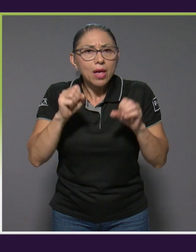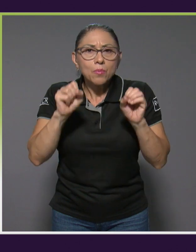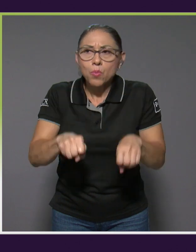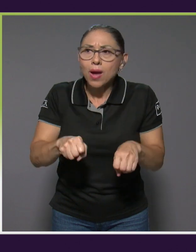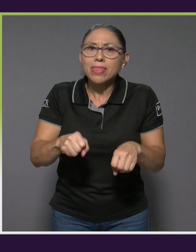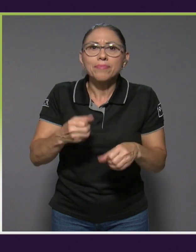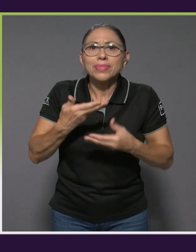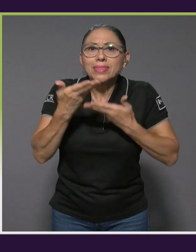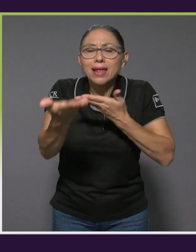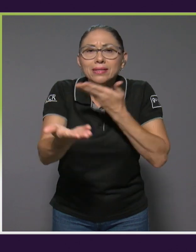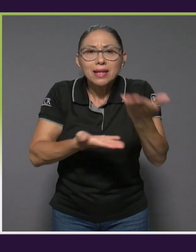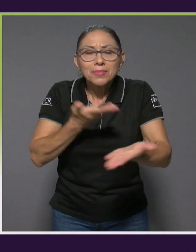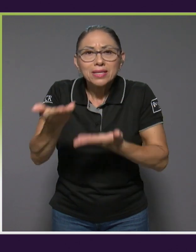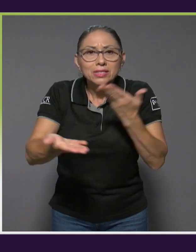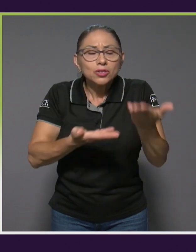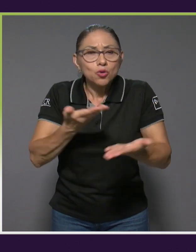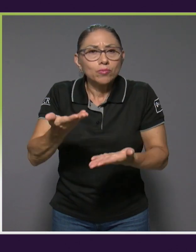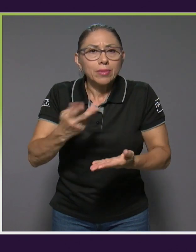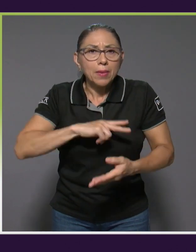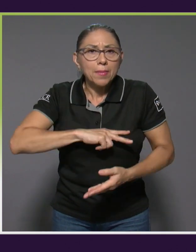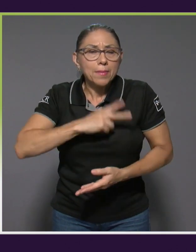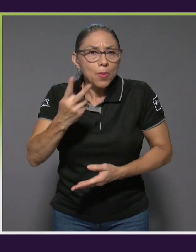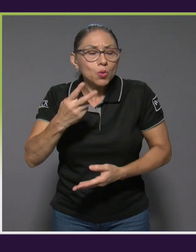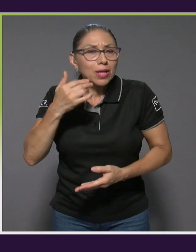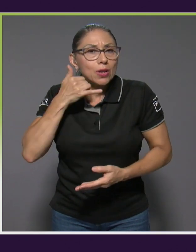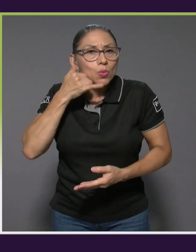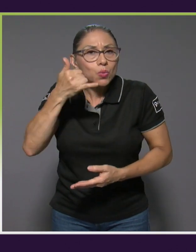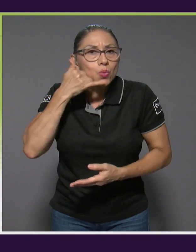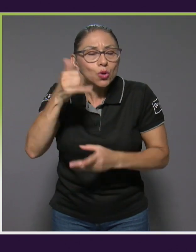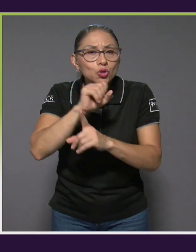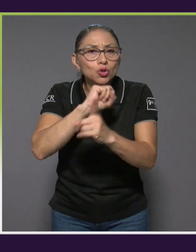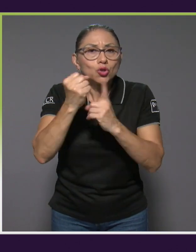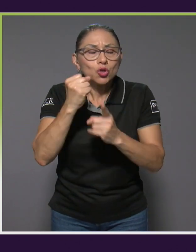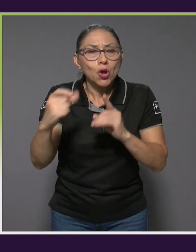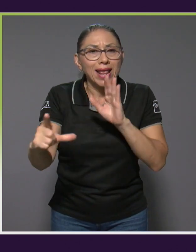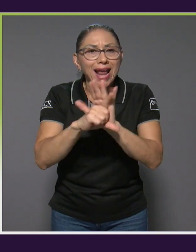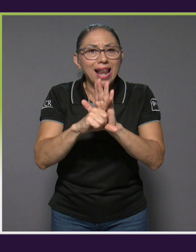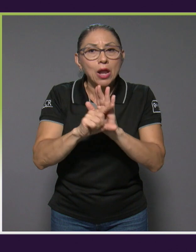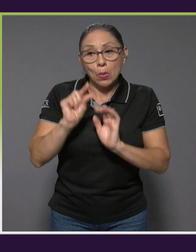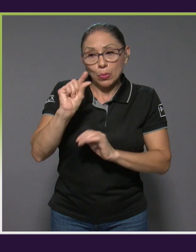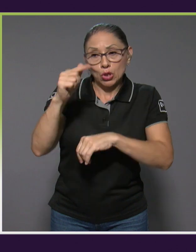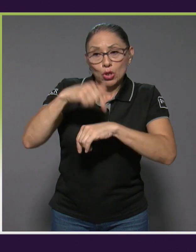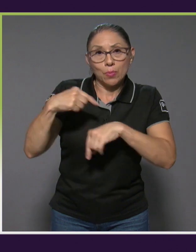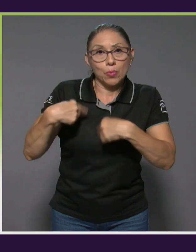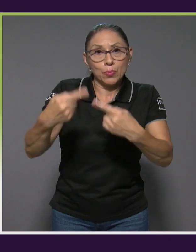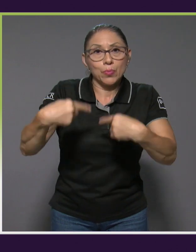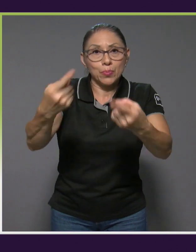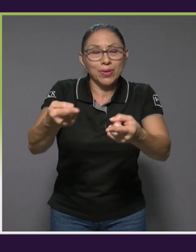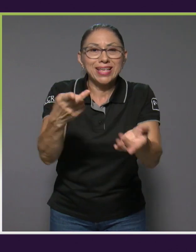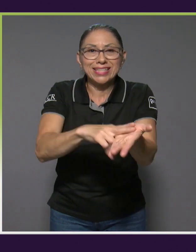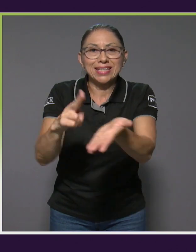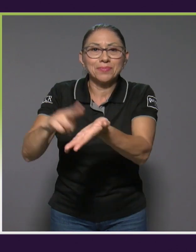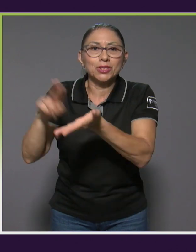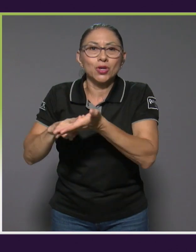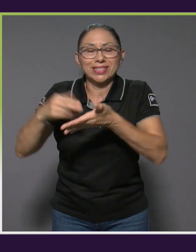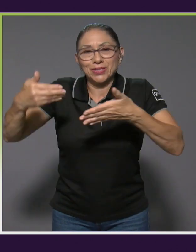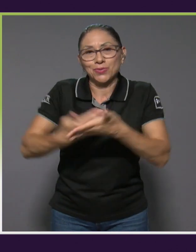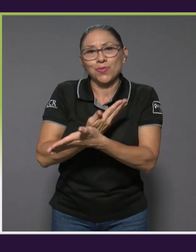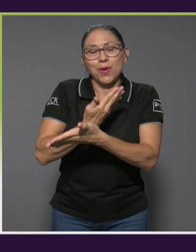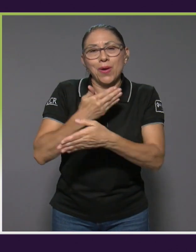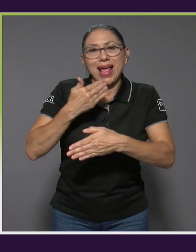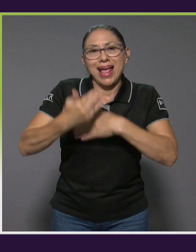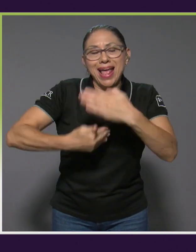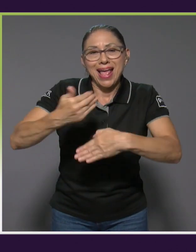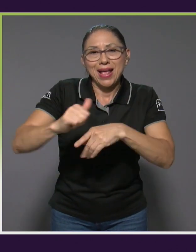voluntario o voluntaria en la línea de orientación sociolegal, ya pronto se abren las inscripciones para un nuevo proceso de capacitación, así que